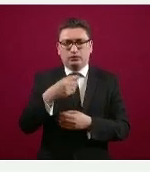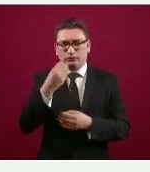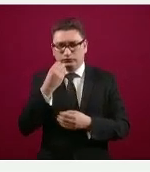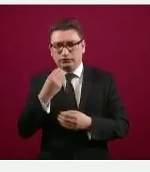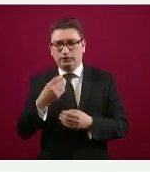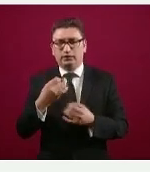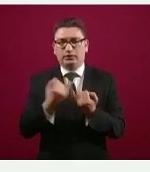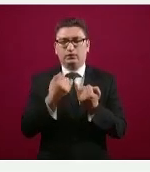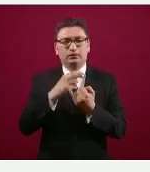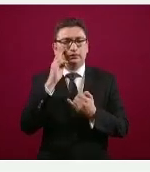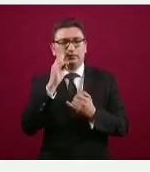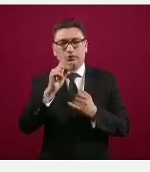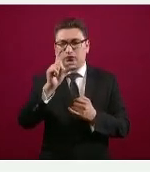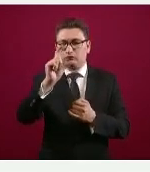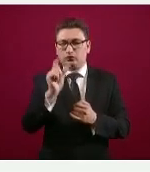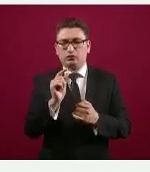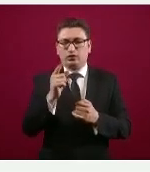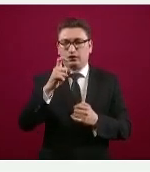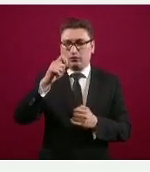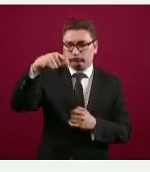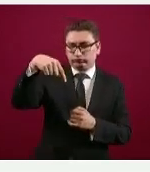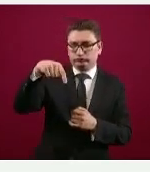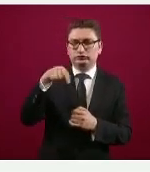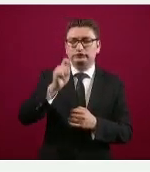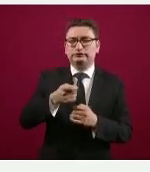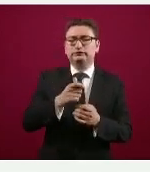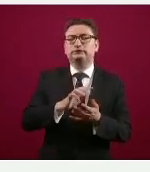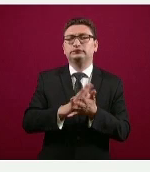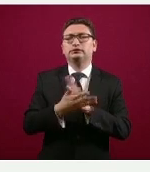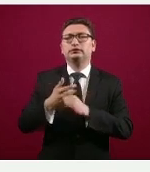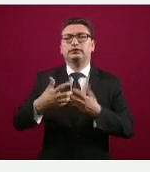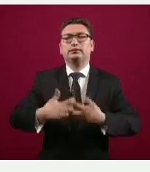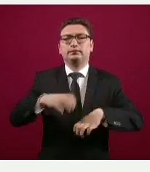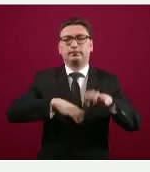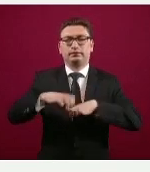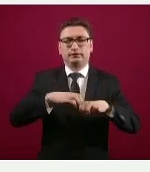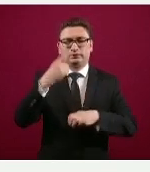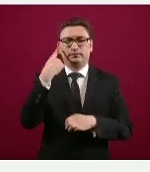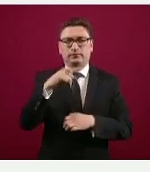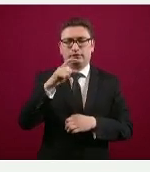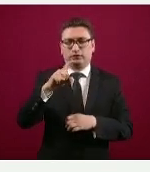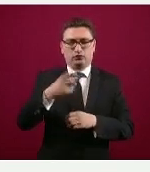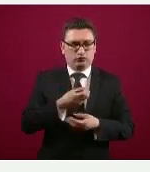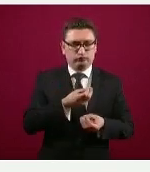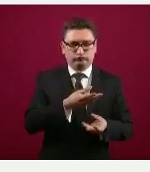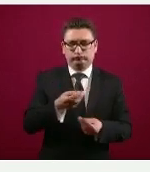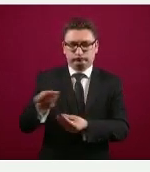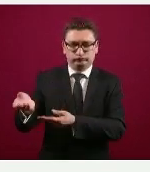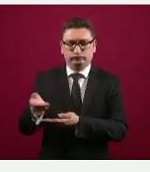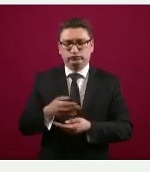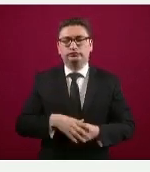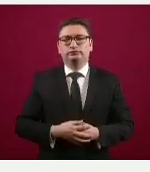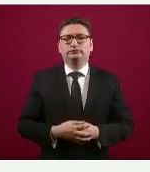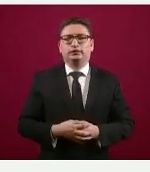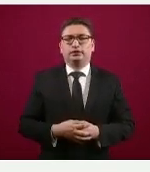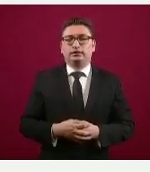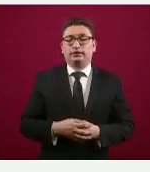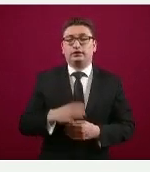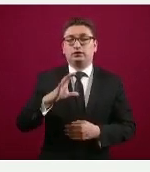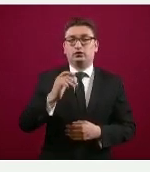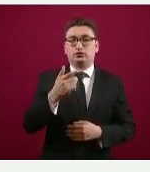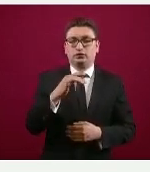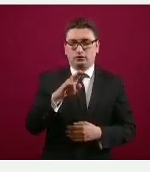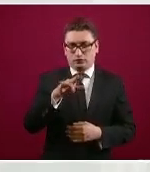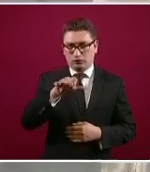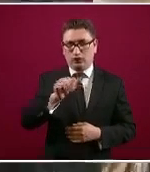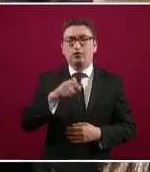gotita las presas que se utilizan principalmente para suministro de agua potable. Y el trabajo que hace la CONAGUA es